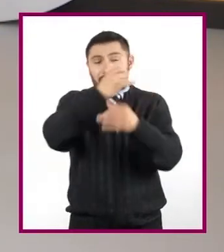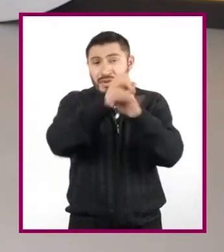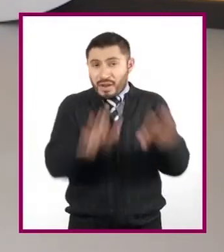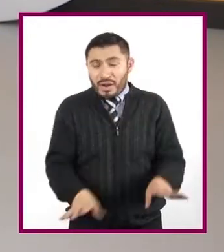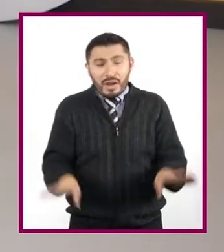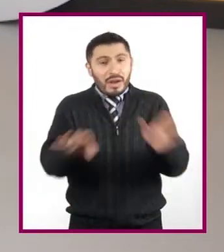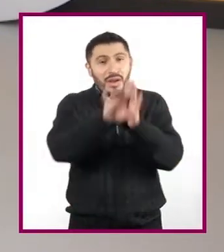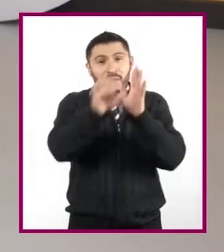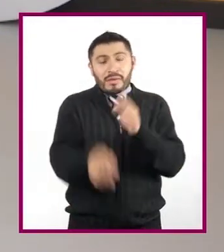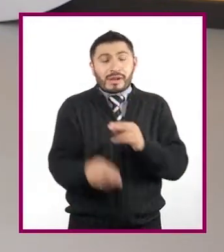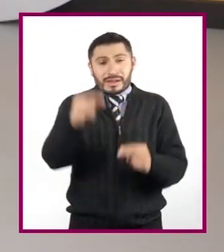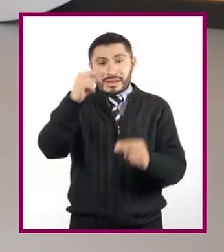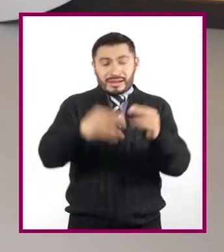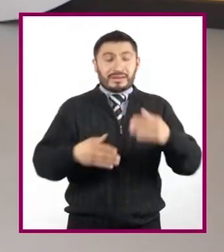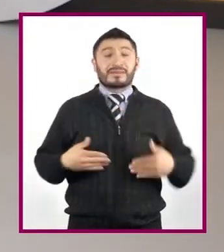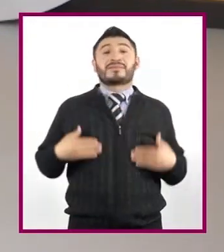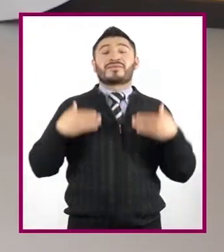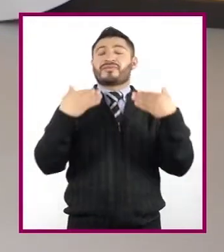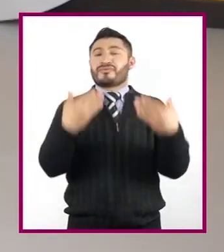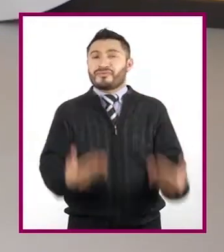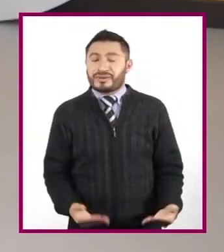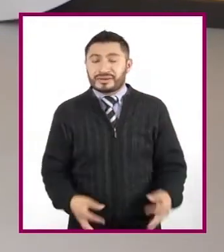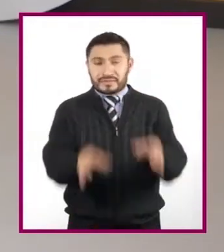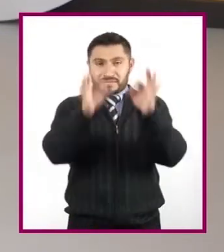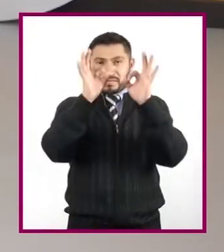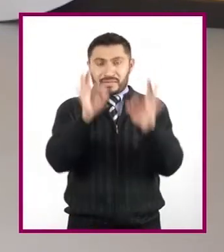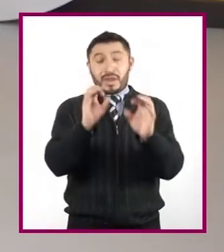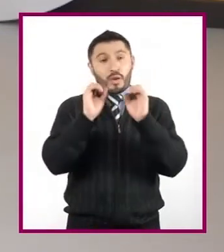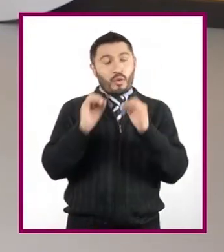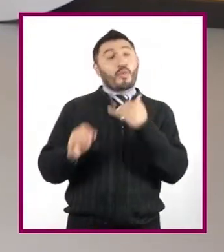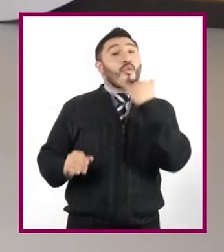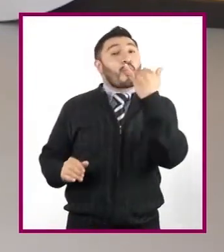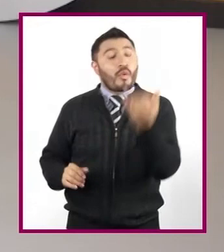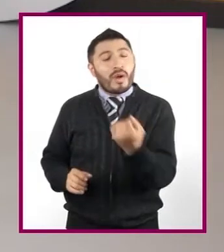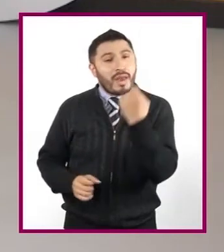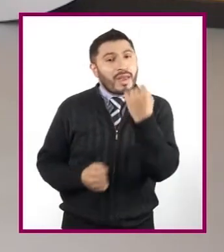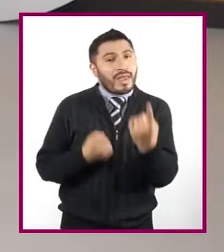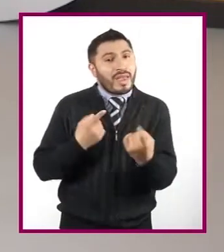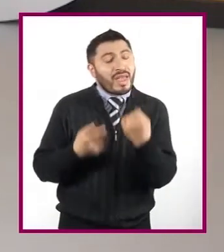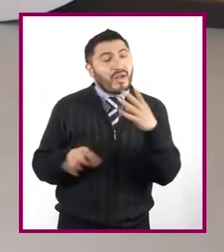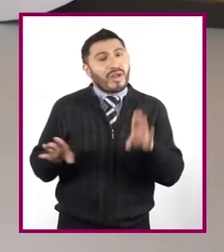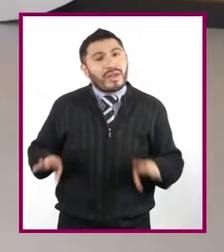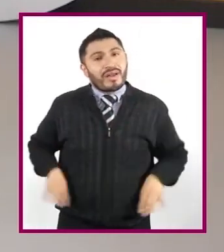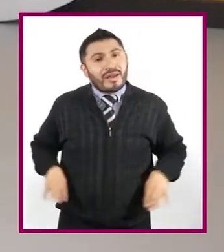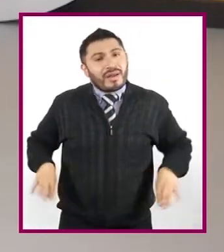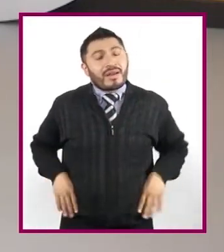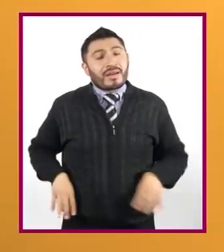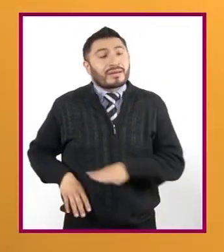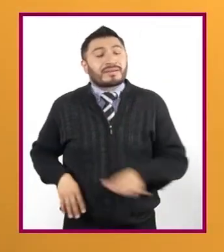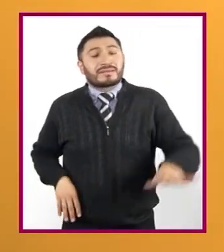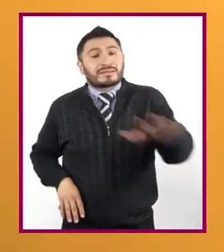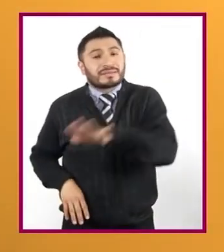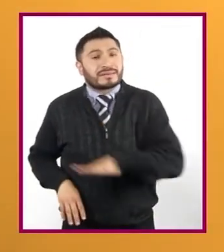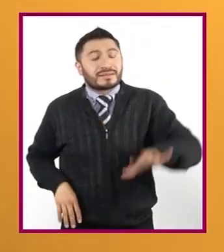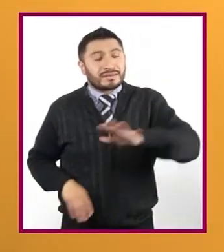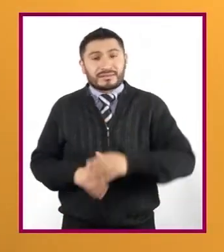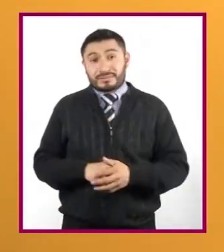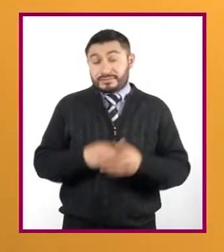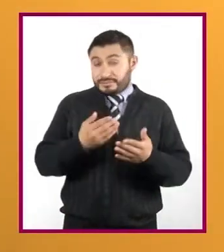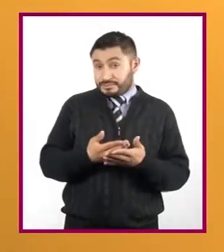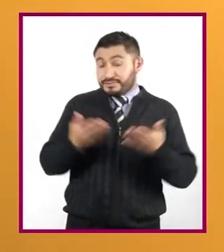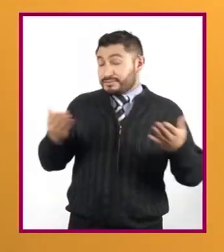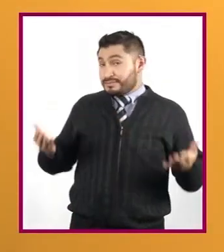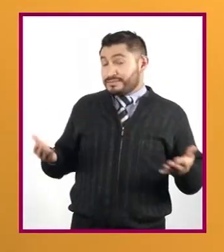son el nivel de confianza, precisión o error y alguna de las características de la población.